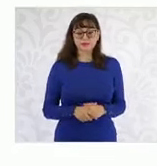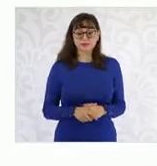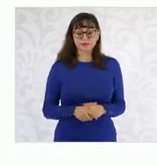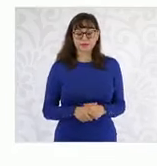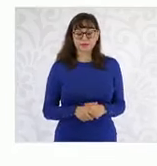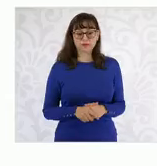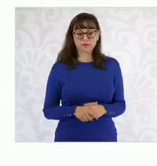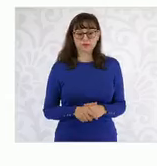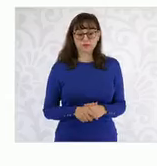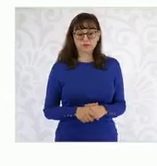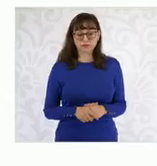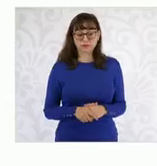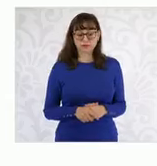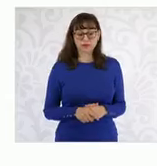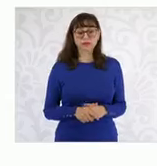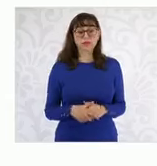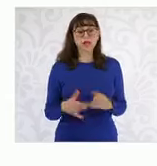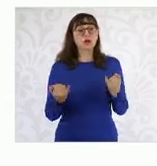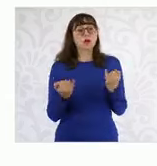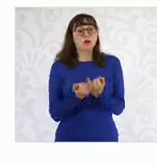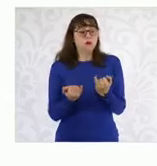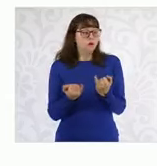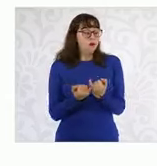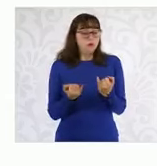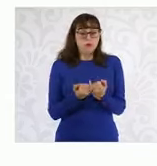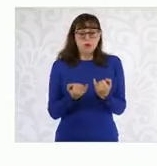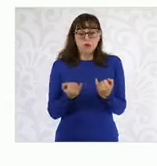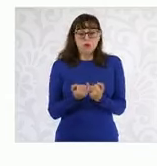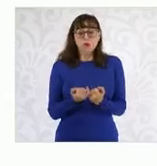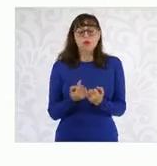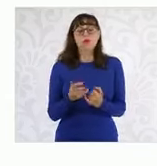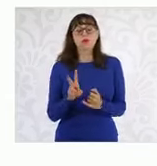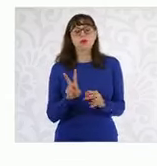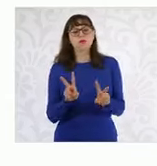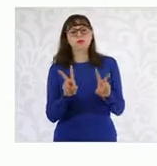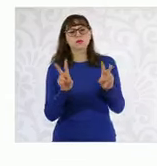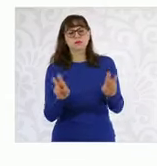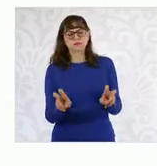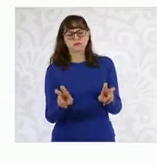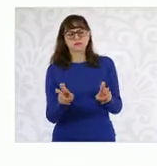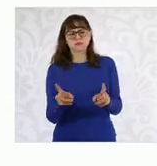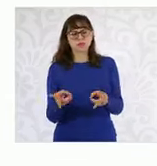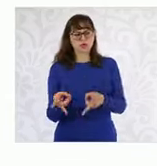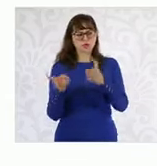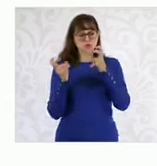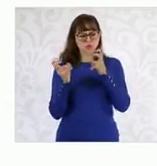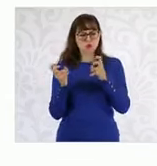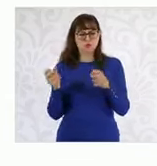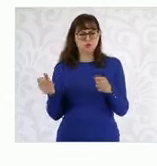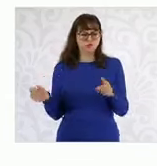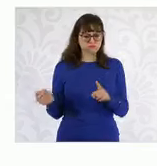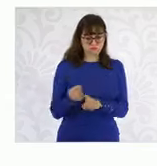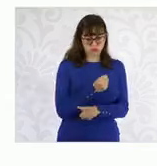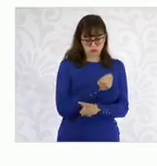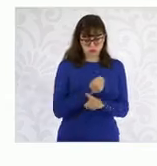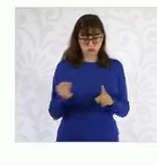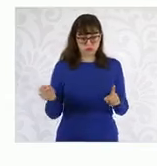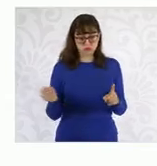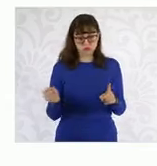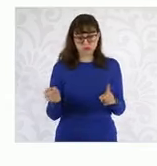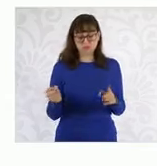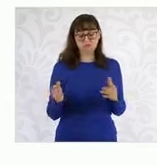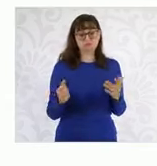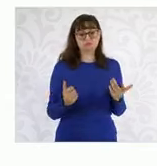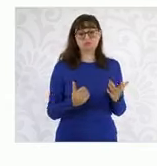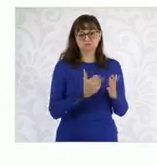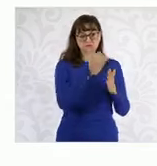Lo mismo podemos identificar en las tendencias de robos con violencia. Todos los robos, a excepción de